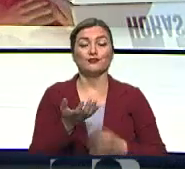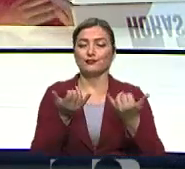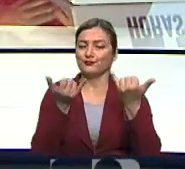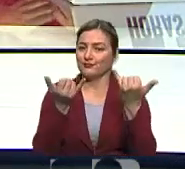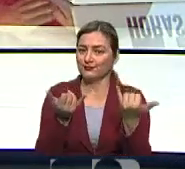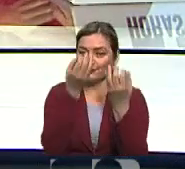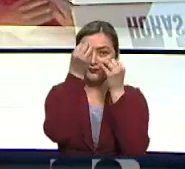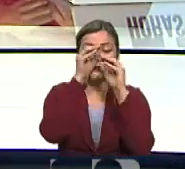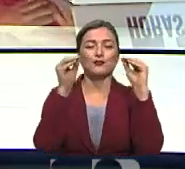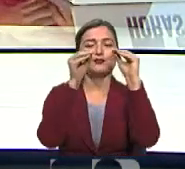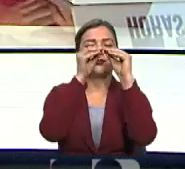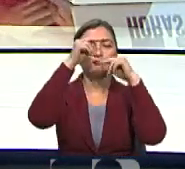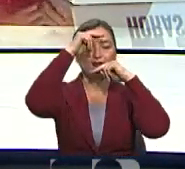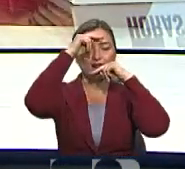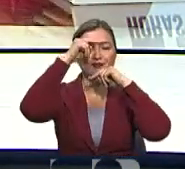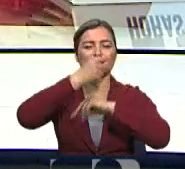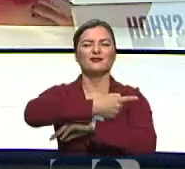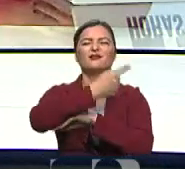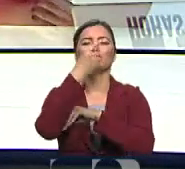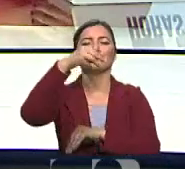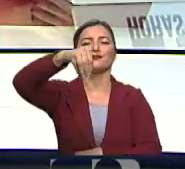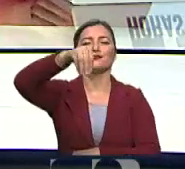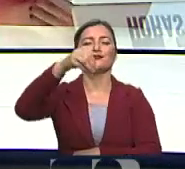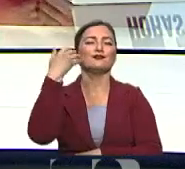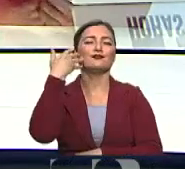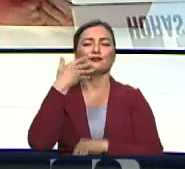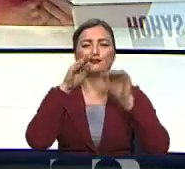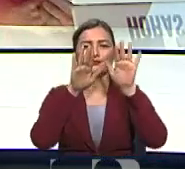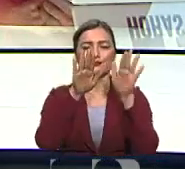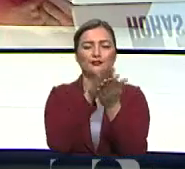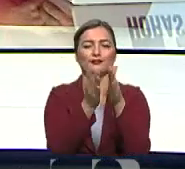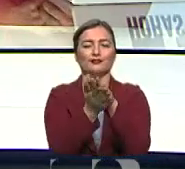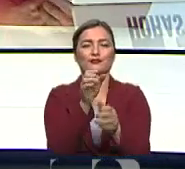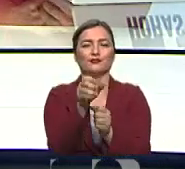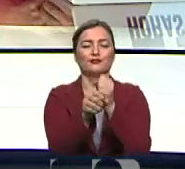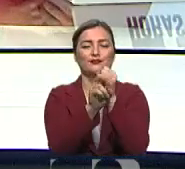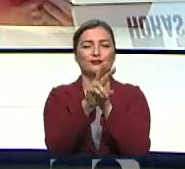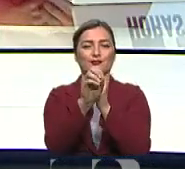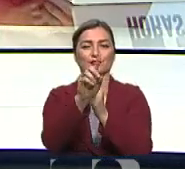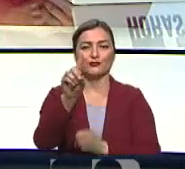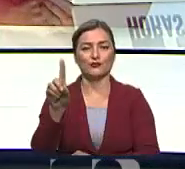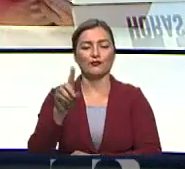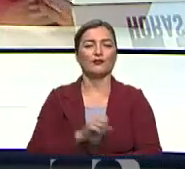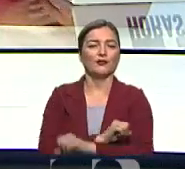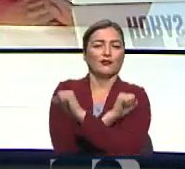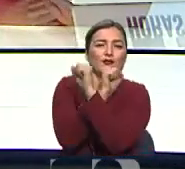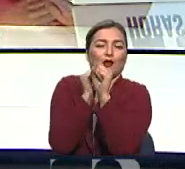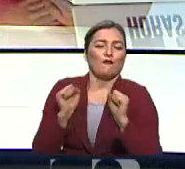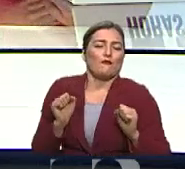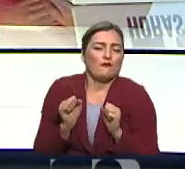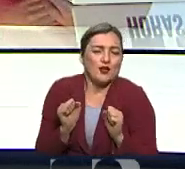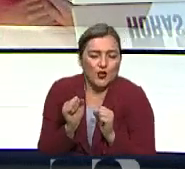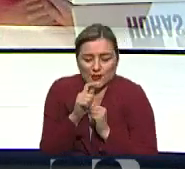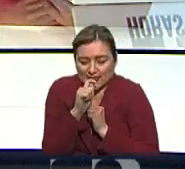estamos de regreso con más noticias en este miércoles 10 de noviembre de 2021. Tenemos una mañana bastante fría